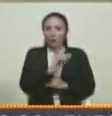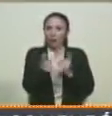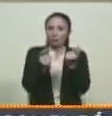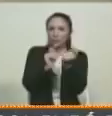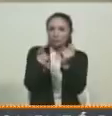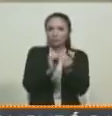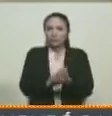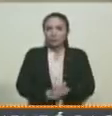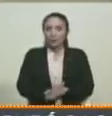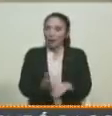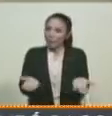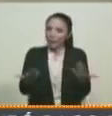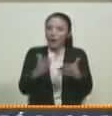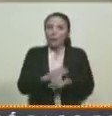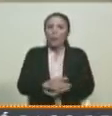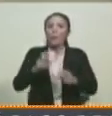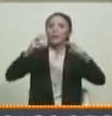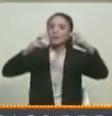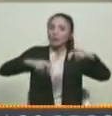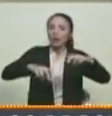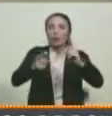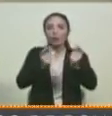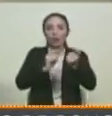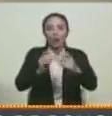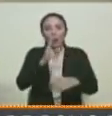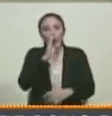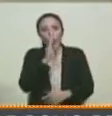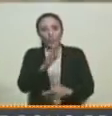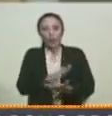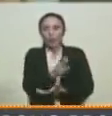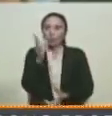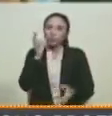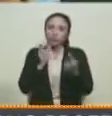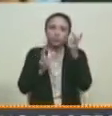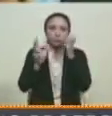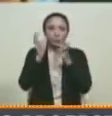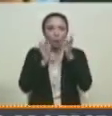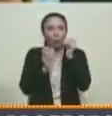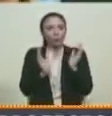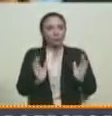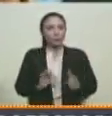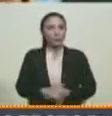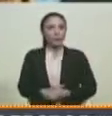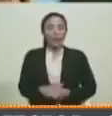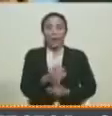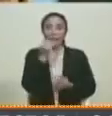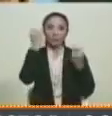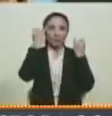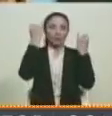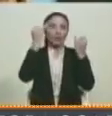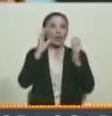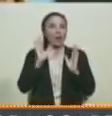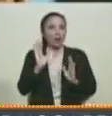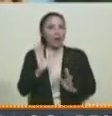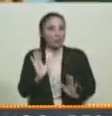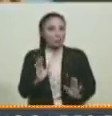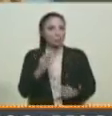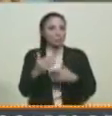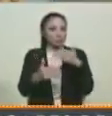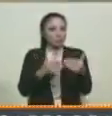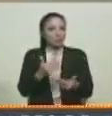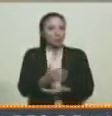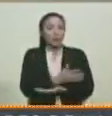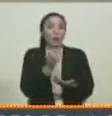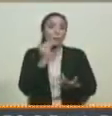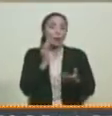hable por los banqueros y lo escucho. Y si trae alguna idea razonable en el